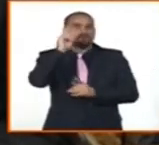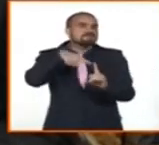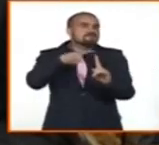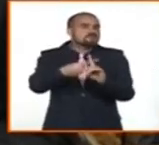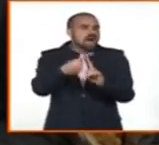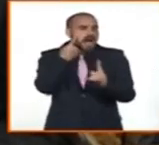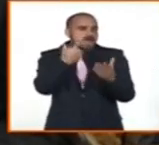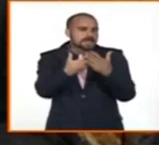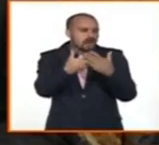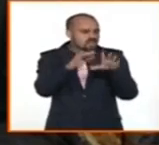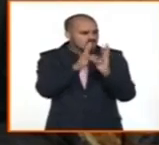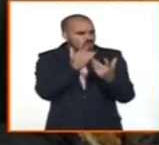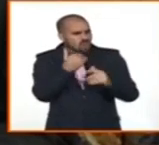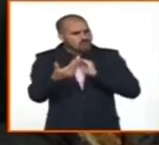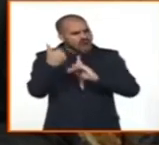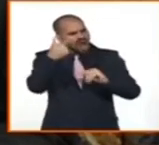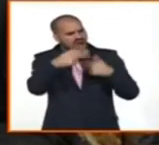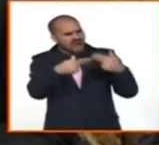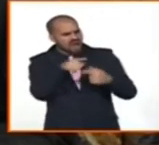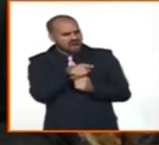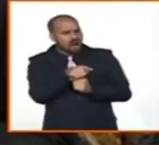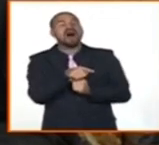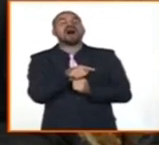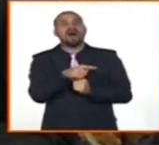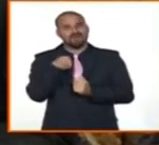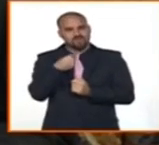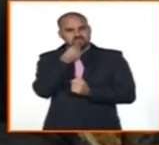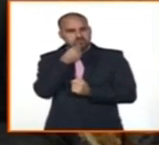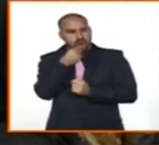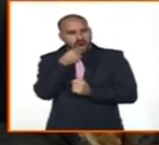Y sobre todo a no defraudar, porque yo creo que tenemos